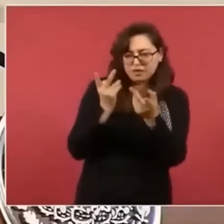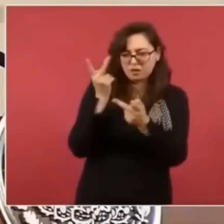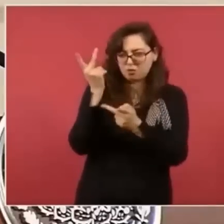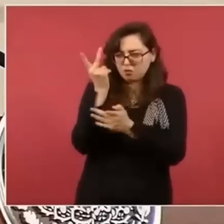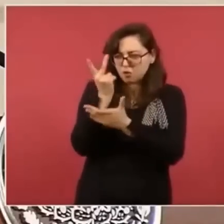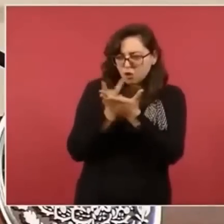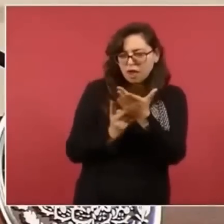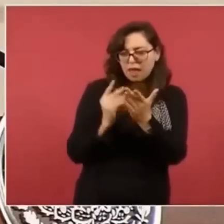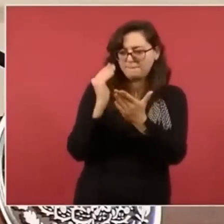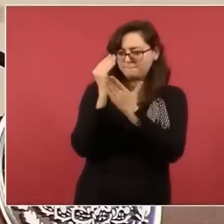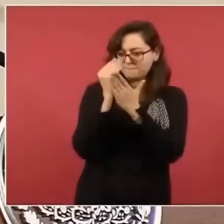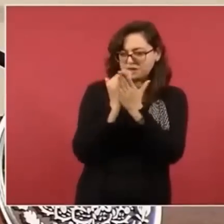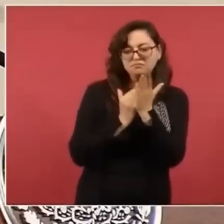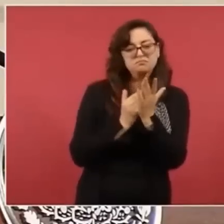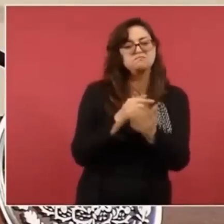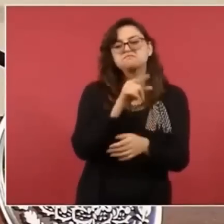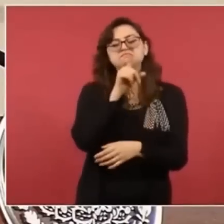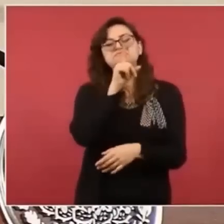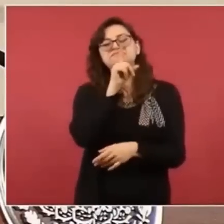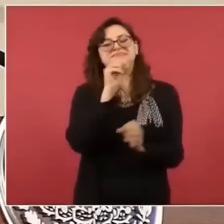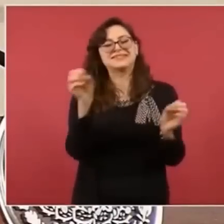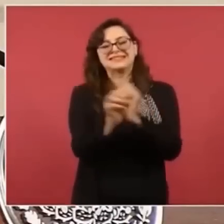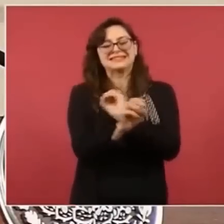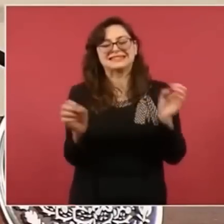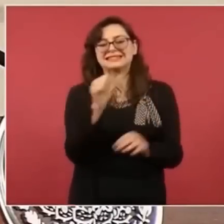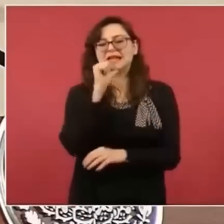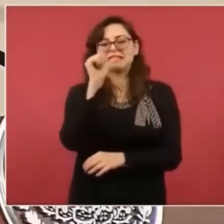el uso de la fuerza,